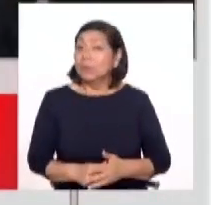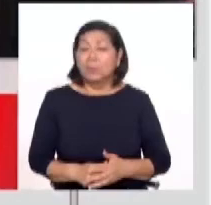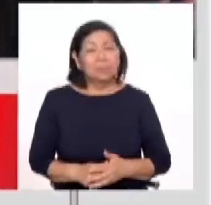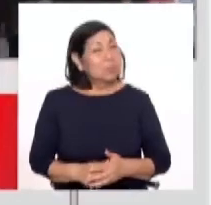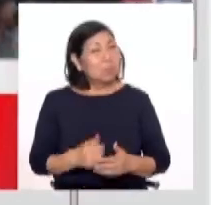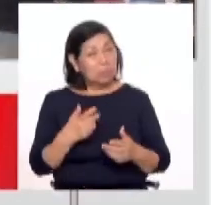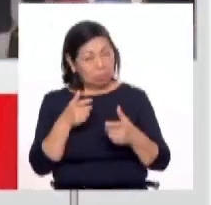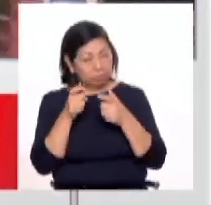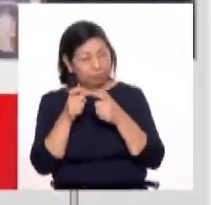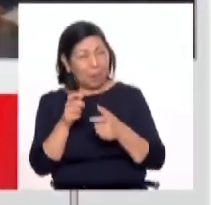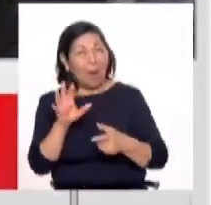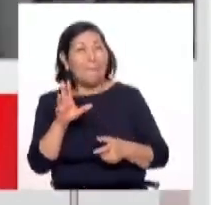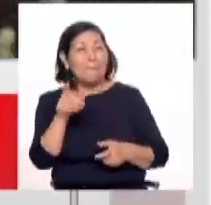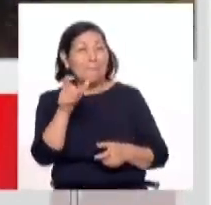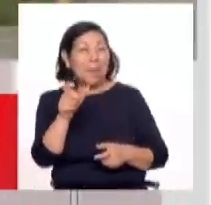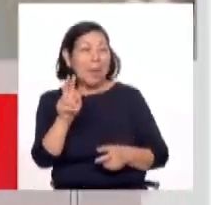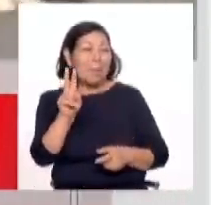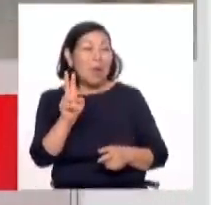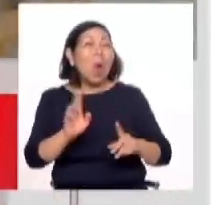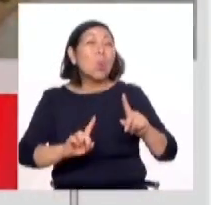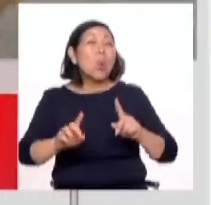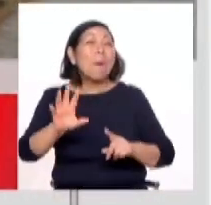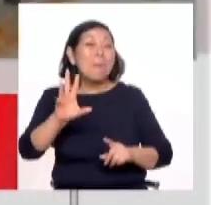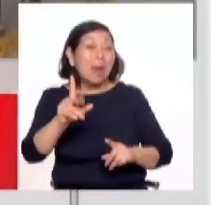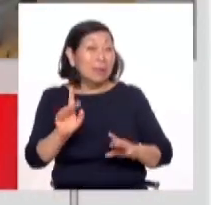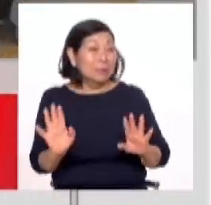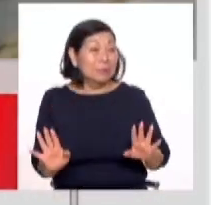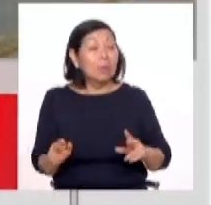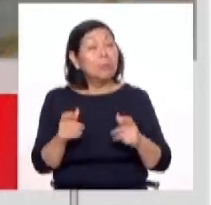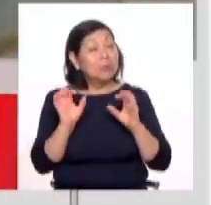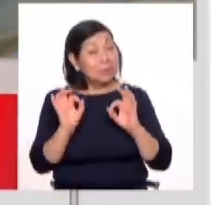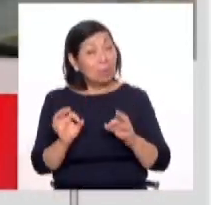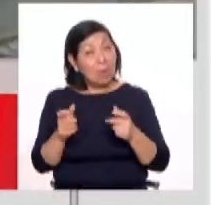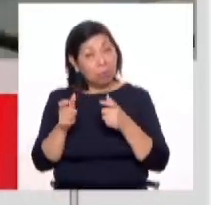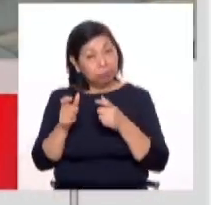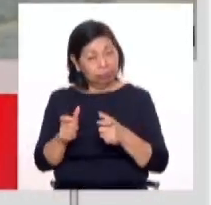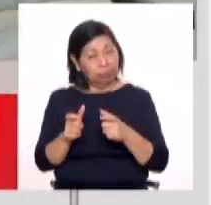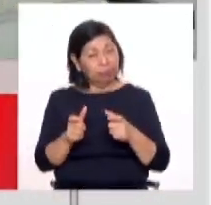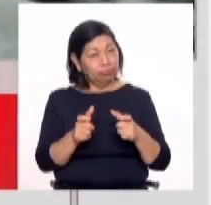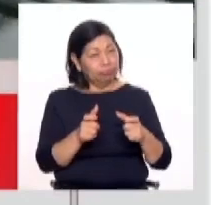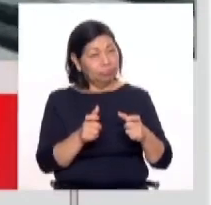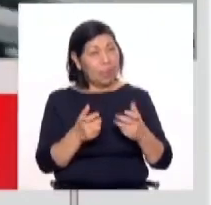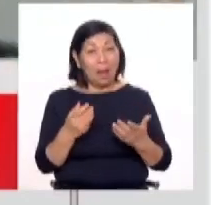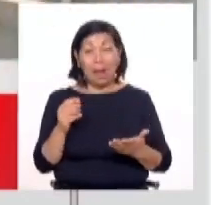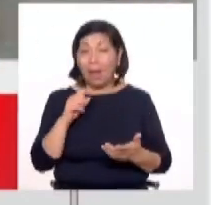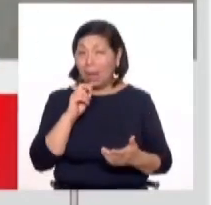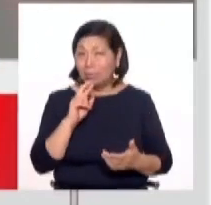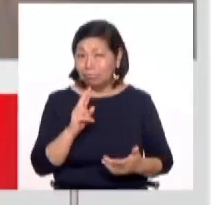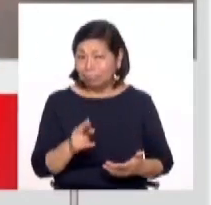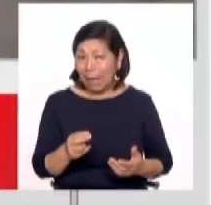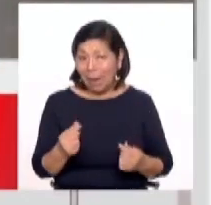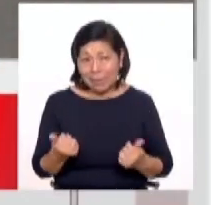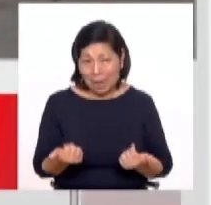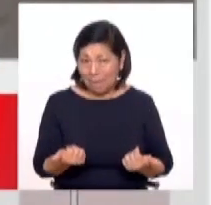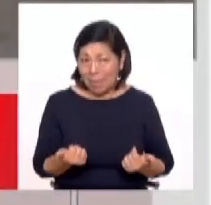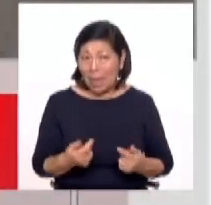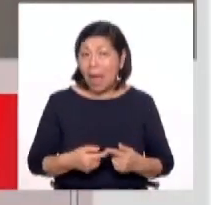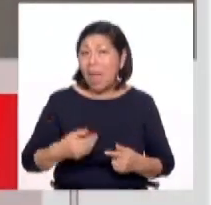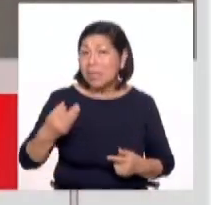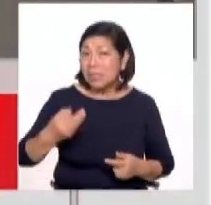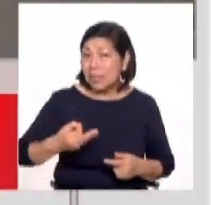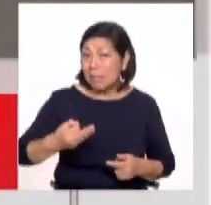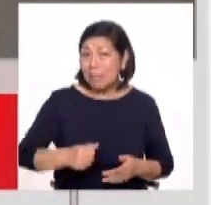estamos monitoreando y en forma permanente nosotros vamos a tratar de dar una respuesta inmediata,